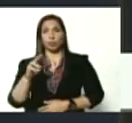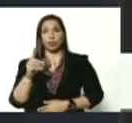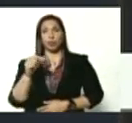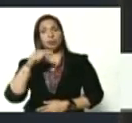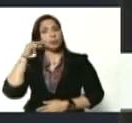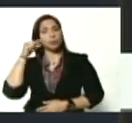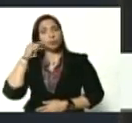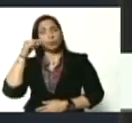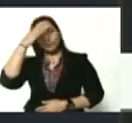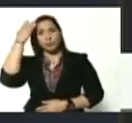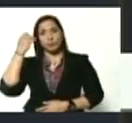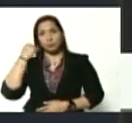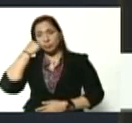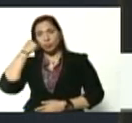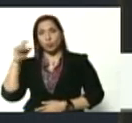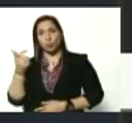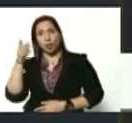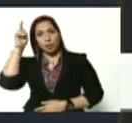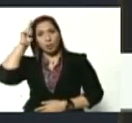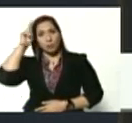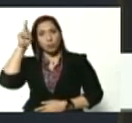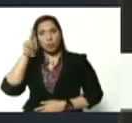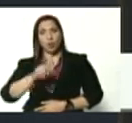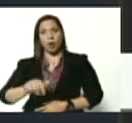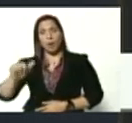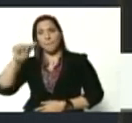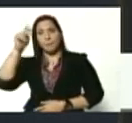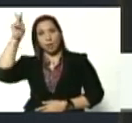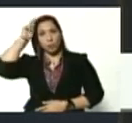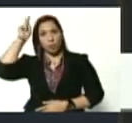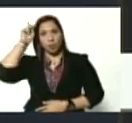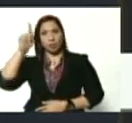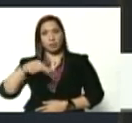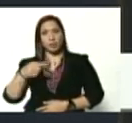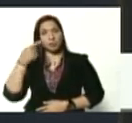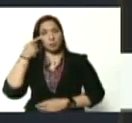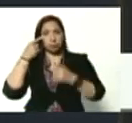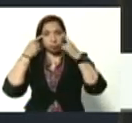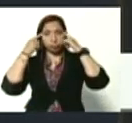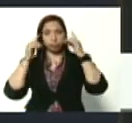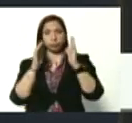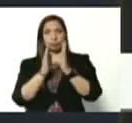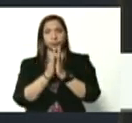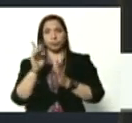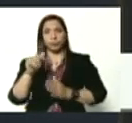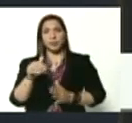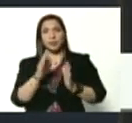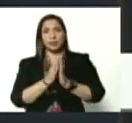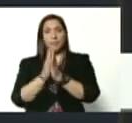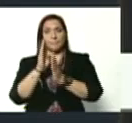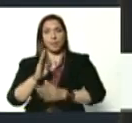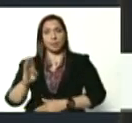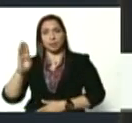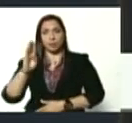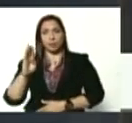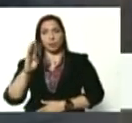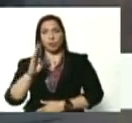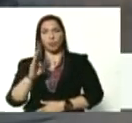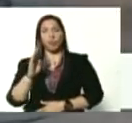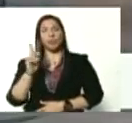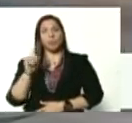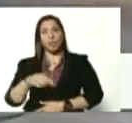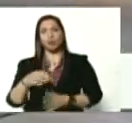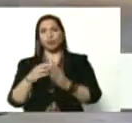de francisco de miranda de guaicaipuro y apacuana de nigga ley de la chinita de san benito de bobures y todos los mártires y las